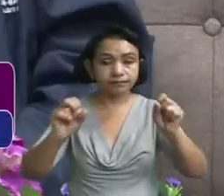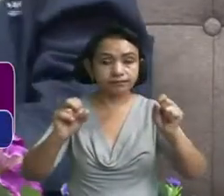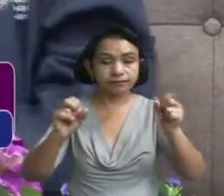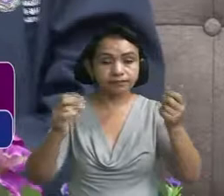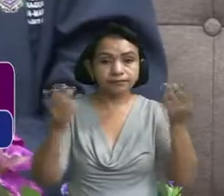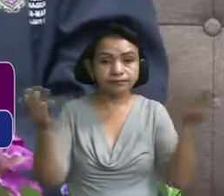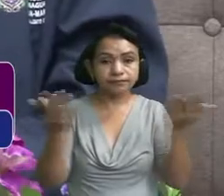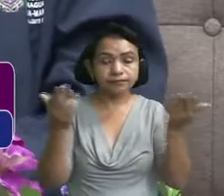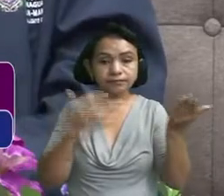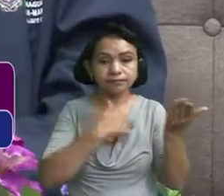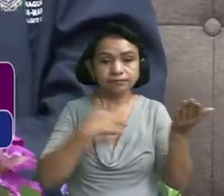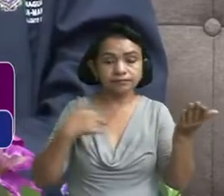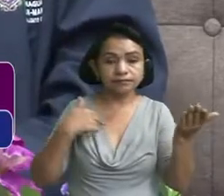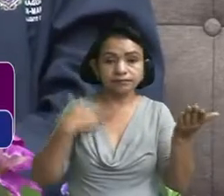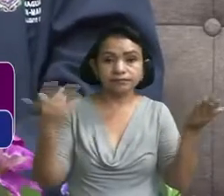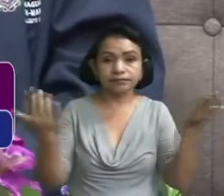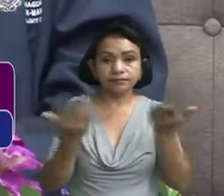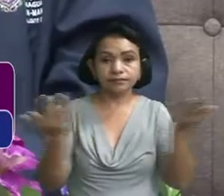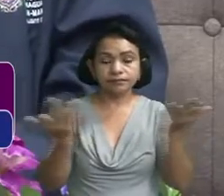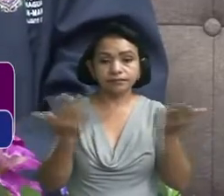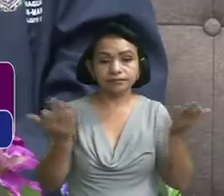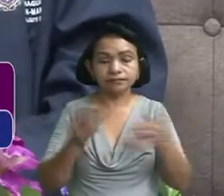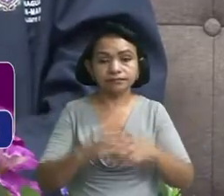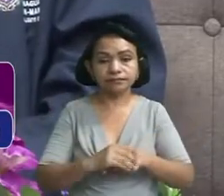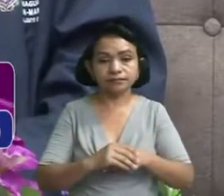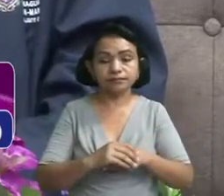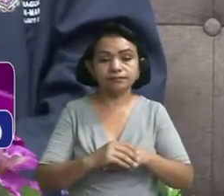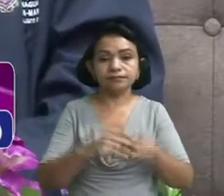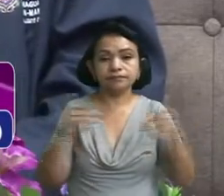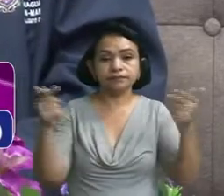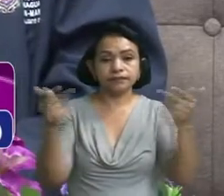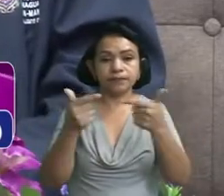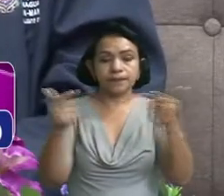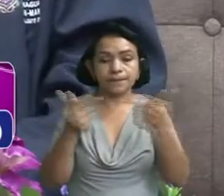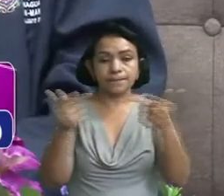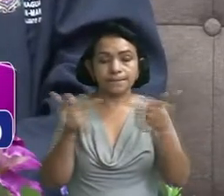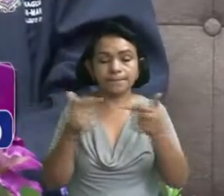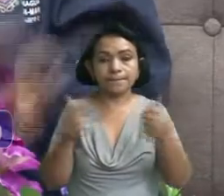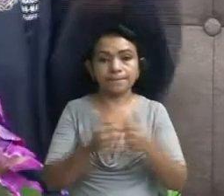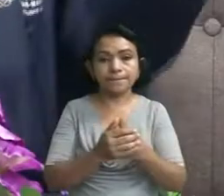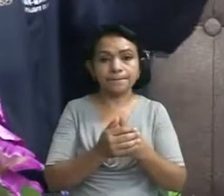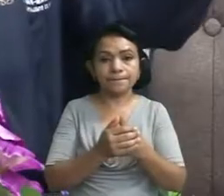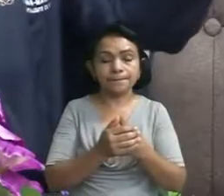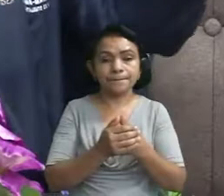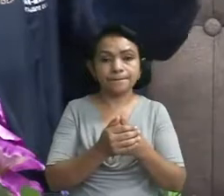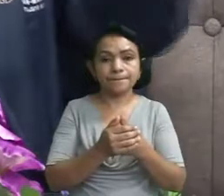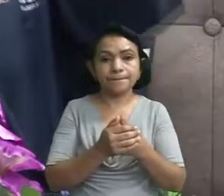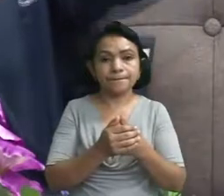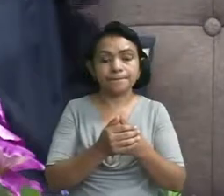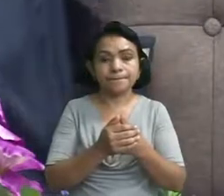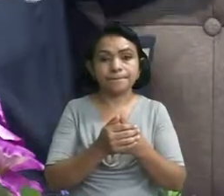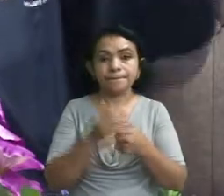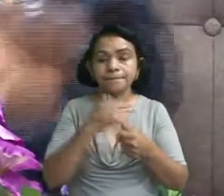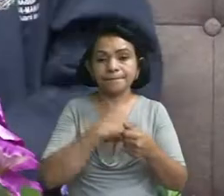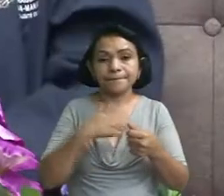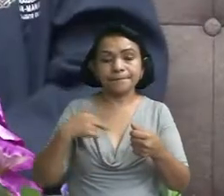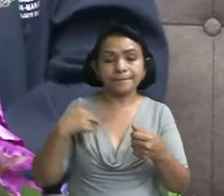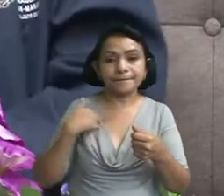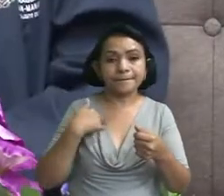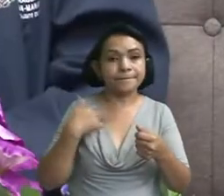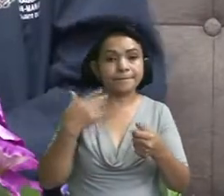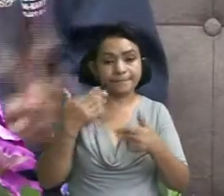Nicaragua como que aquí estamos en guerra, convulsionados. Ese todavía es... Nosotros hemos ido a